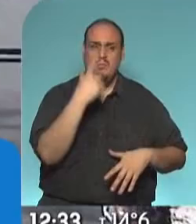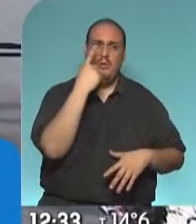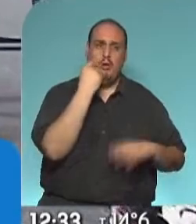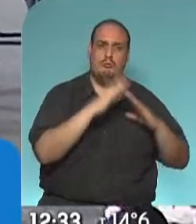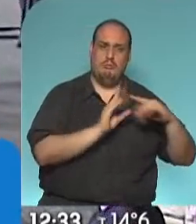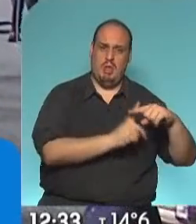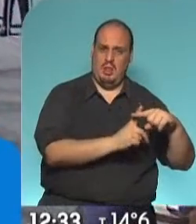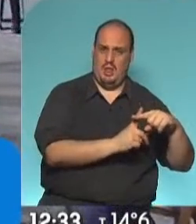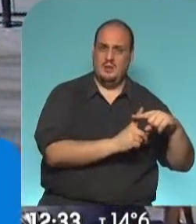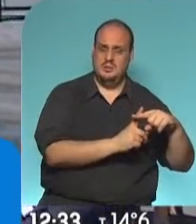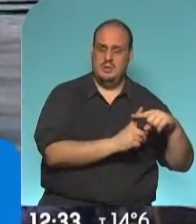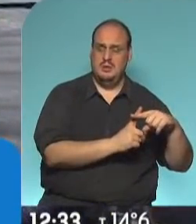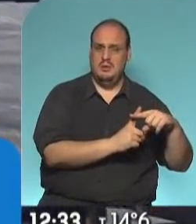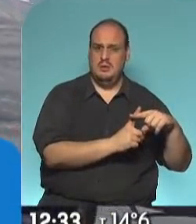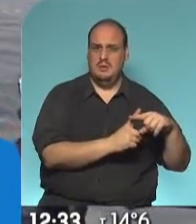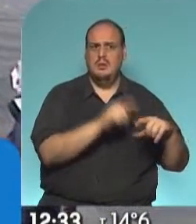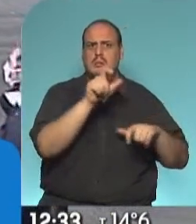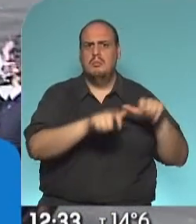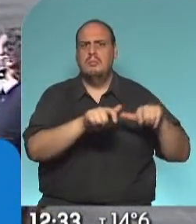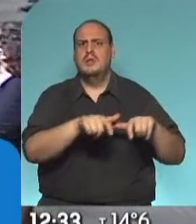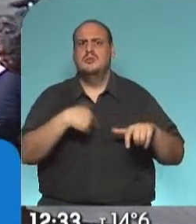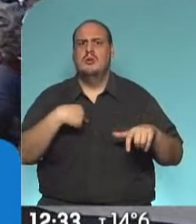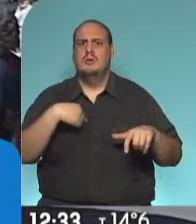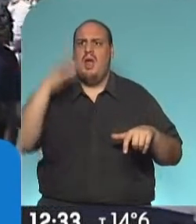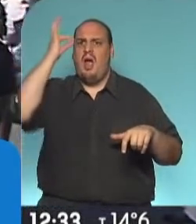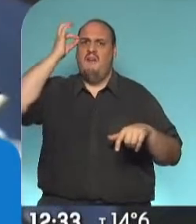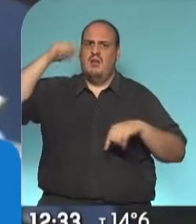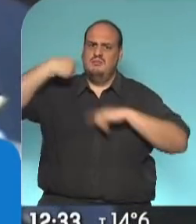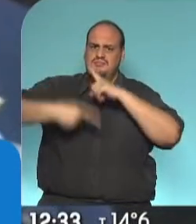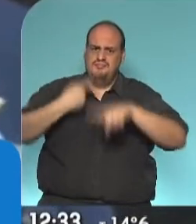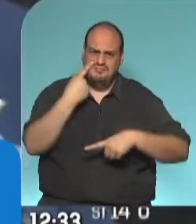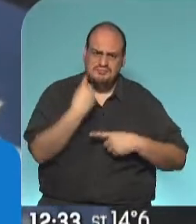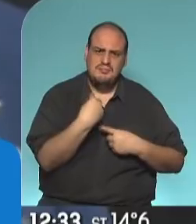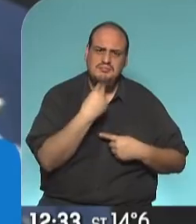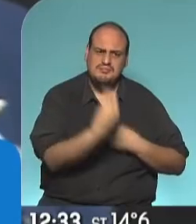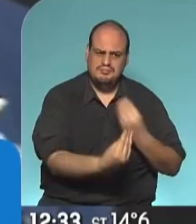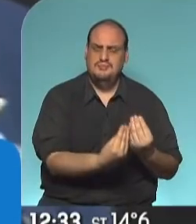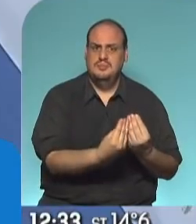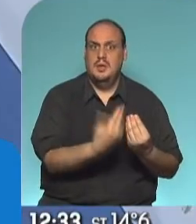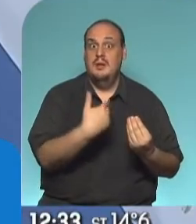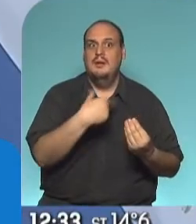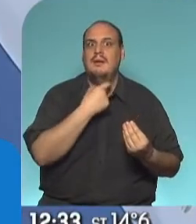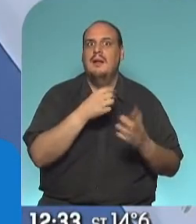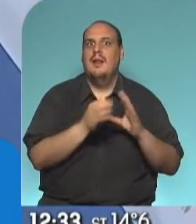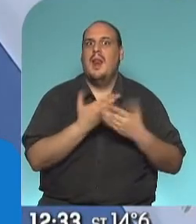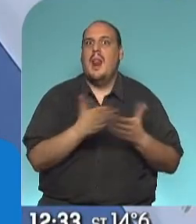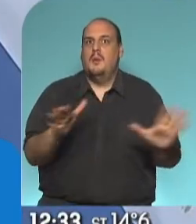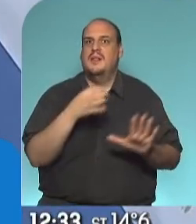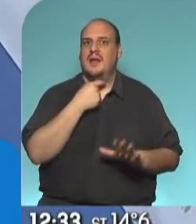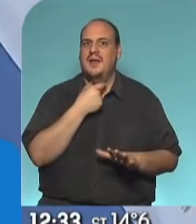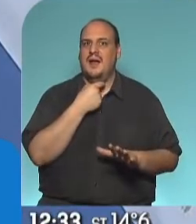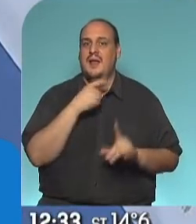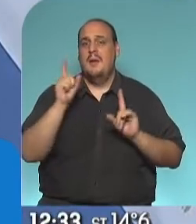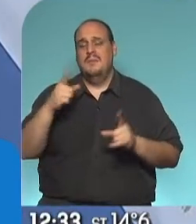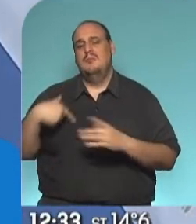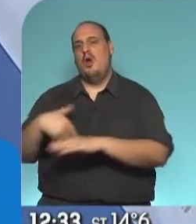iglesia, donde había muchos afrodescendientes que estaban logrando su libertad en esos años, después que la